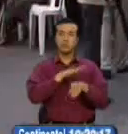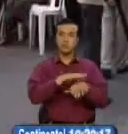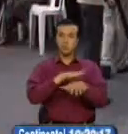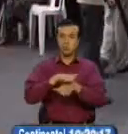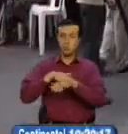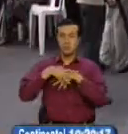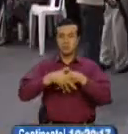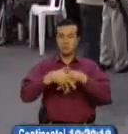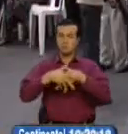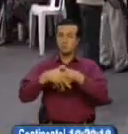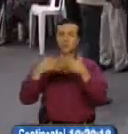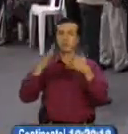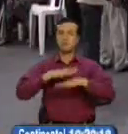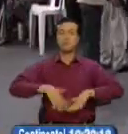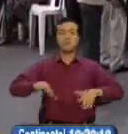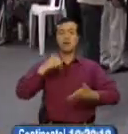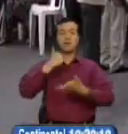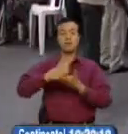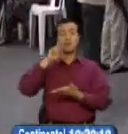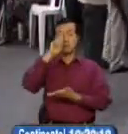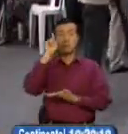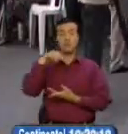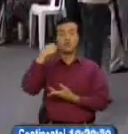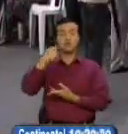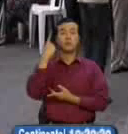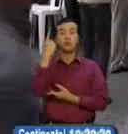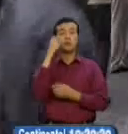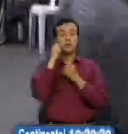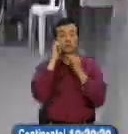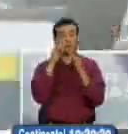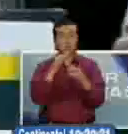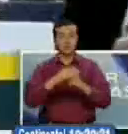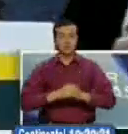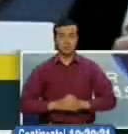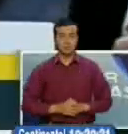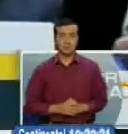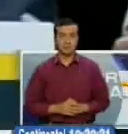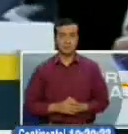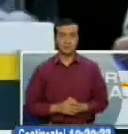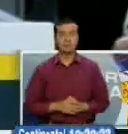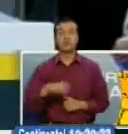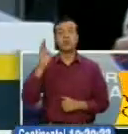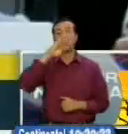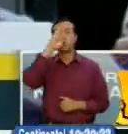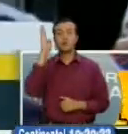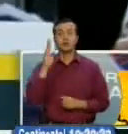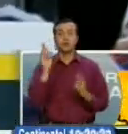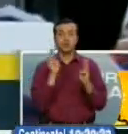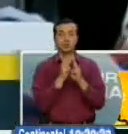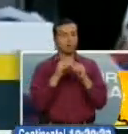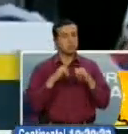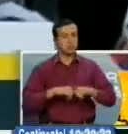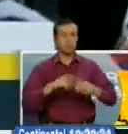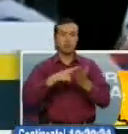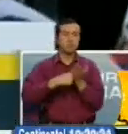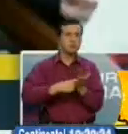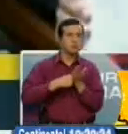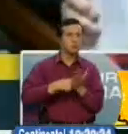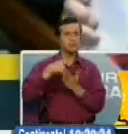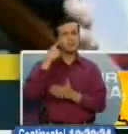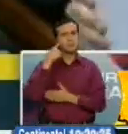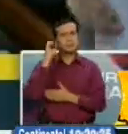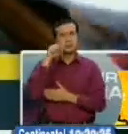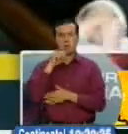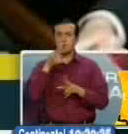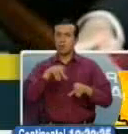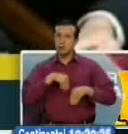masiva manifestación en Caracas el próximo 1 de septiembre. En Brasil, el Senado continúa con el debate para definir si